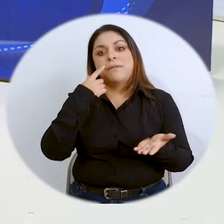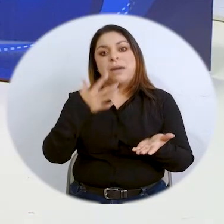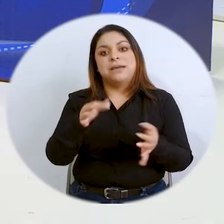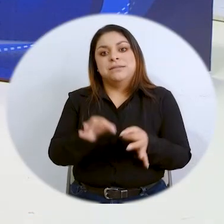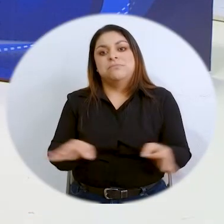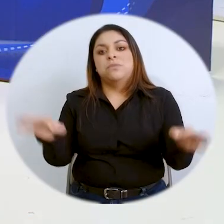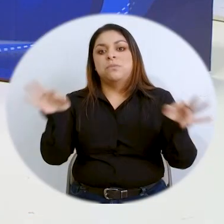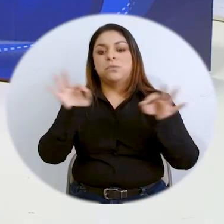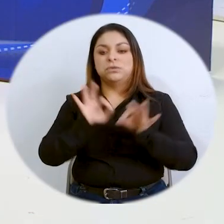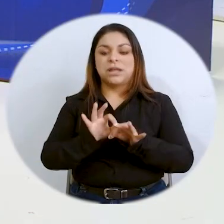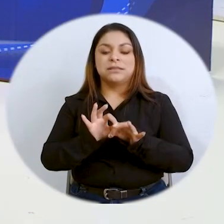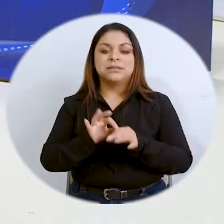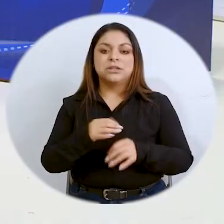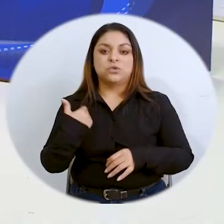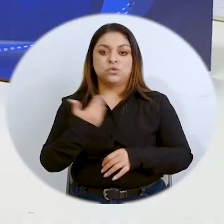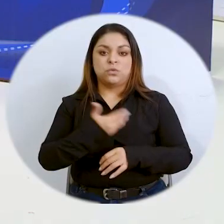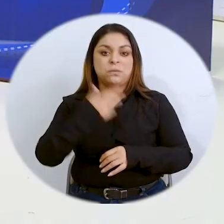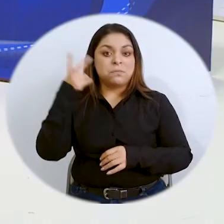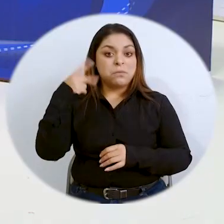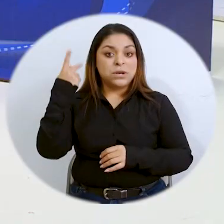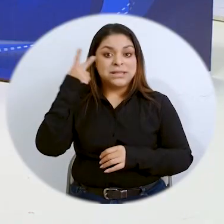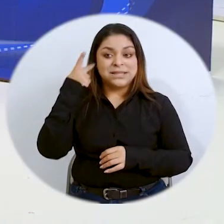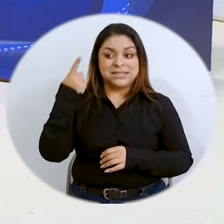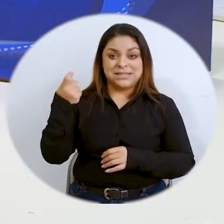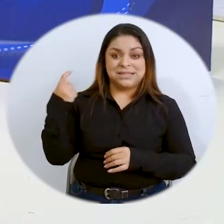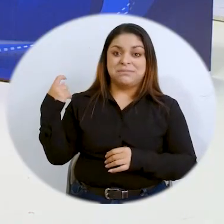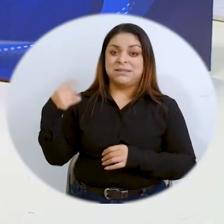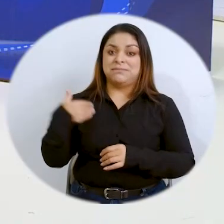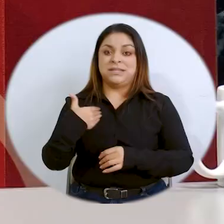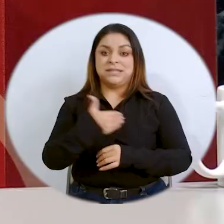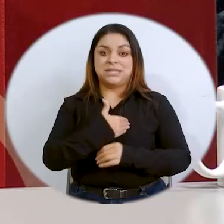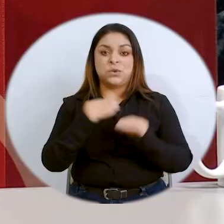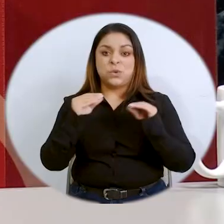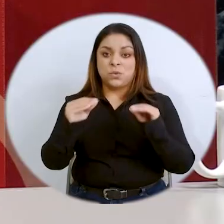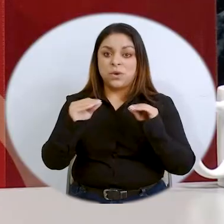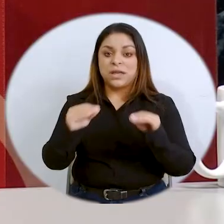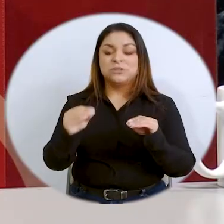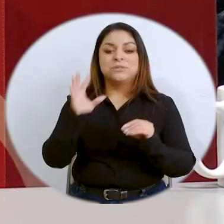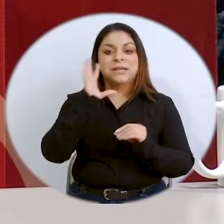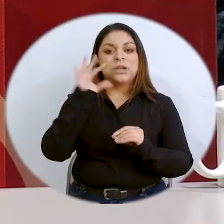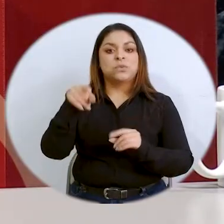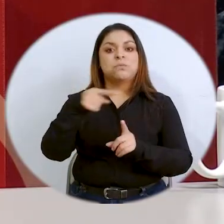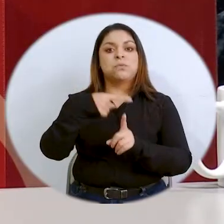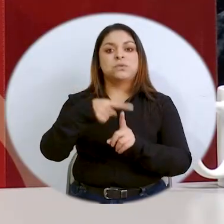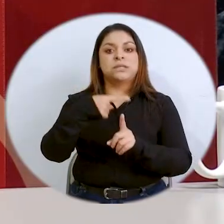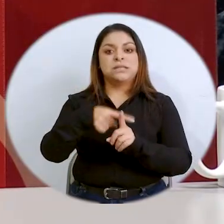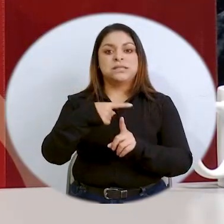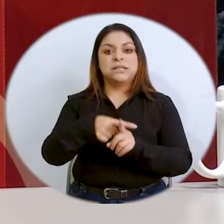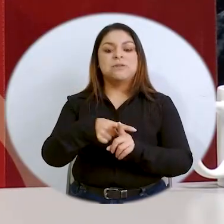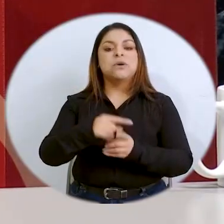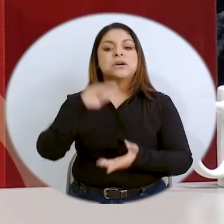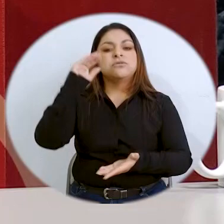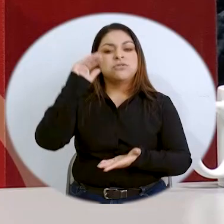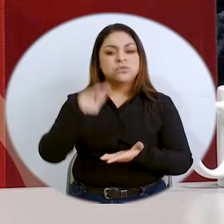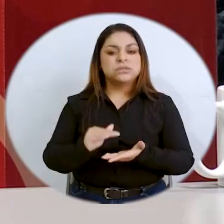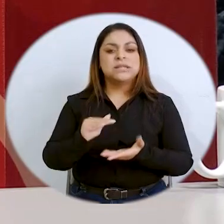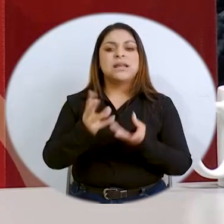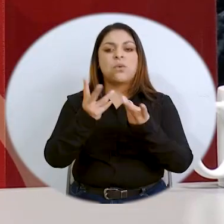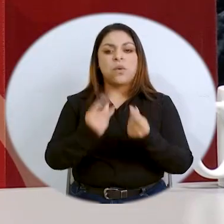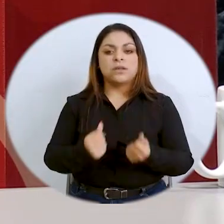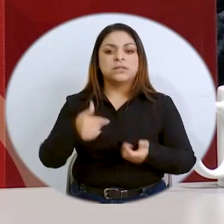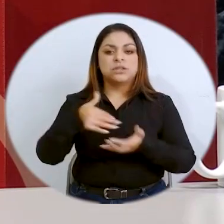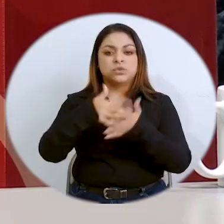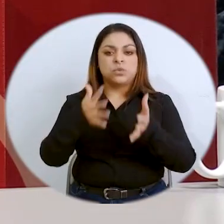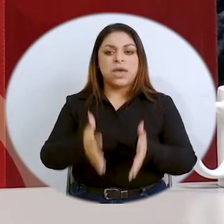por ejemplo, dentro de las políticas que anunció recientemente el Ministerio de Educación, que me parece muy positivo, que es el tema de reducir